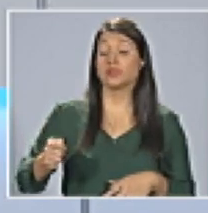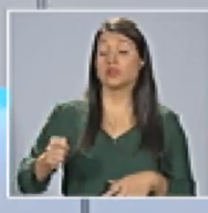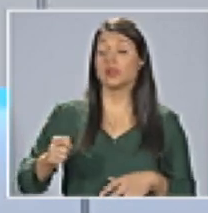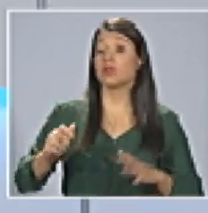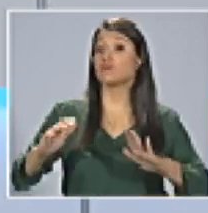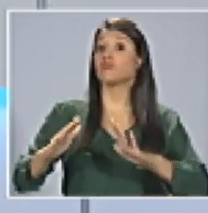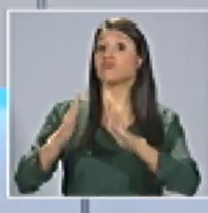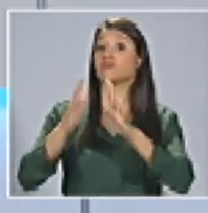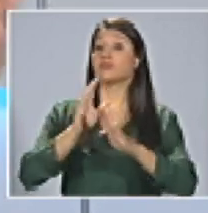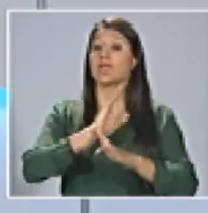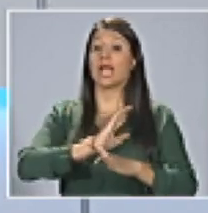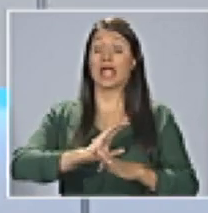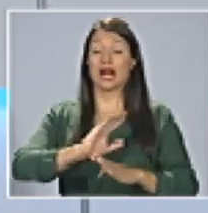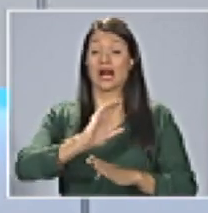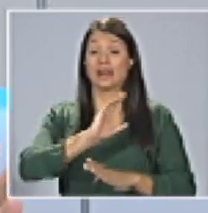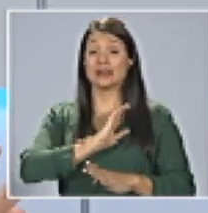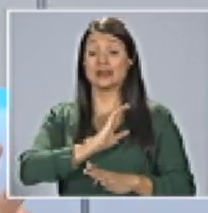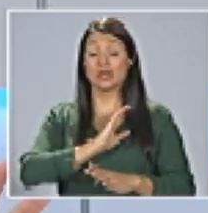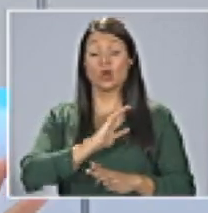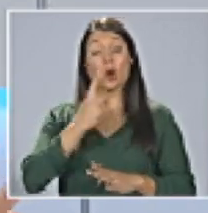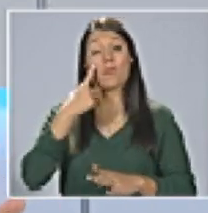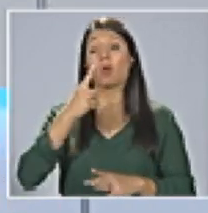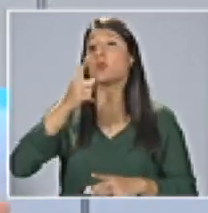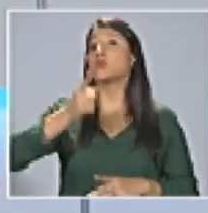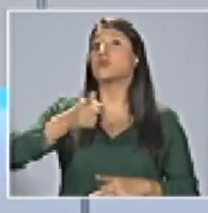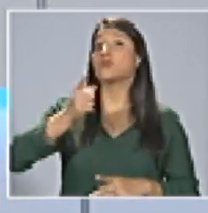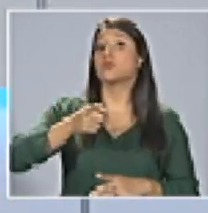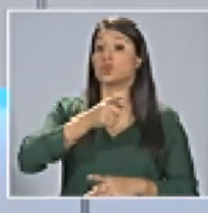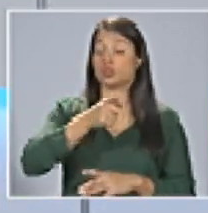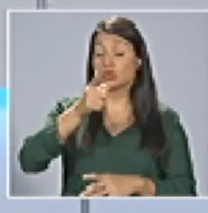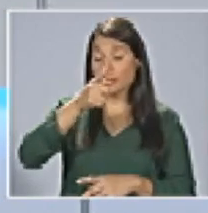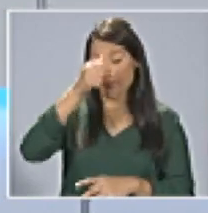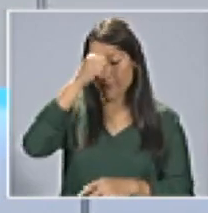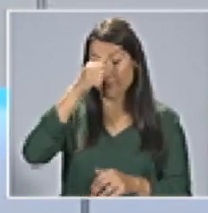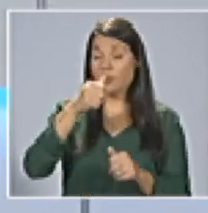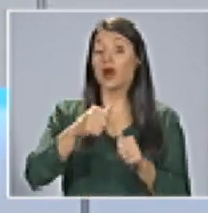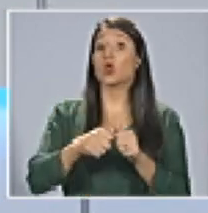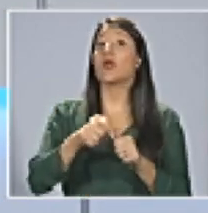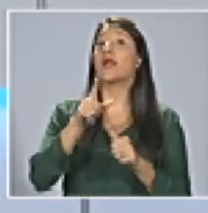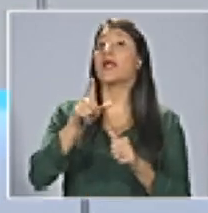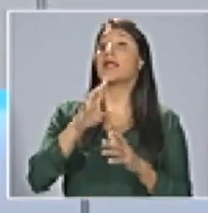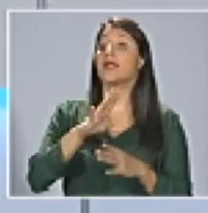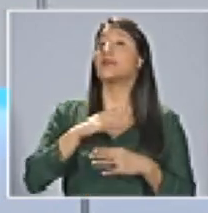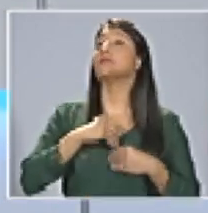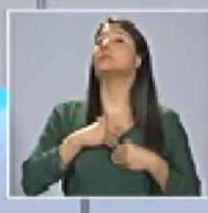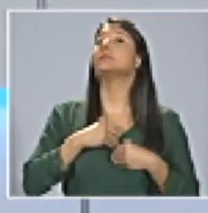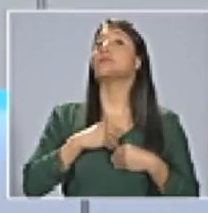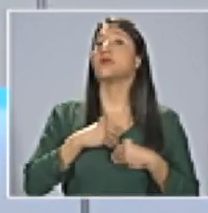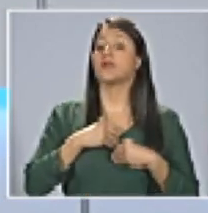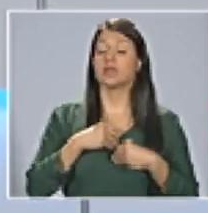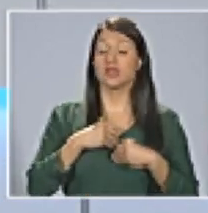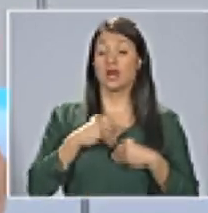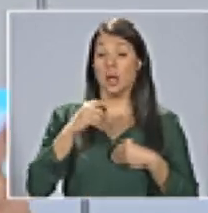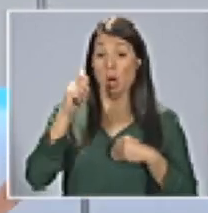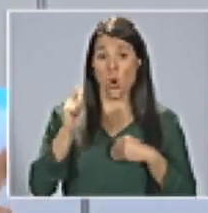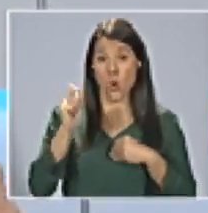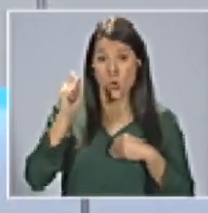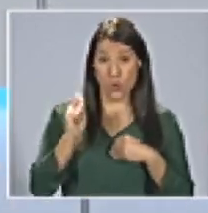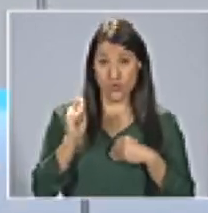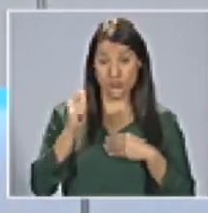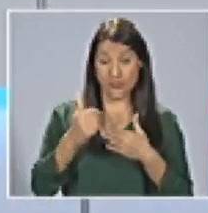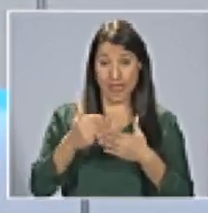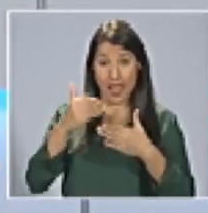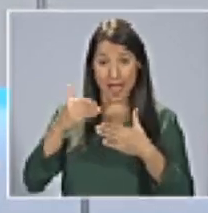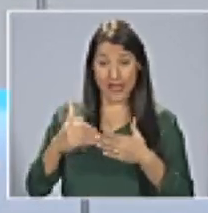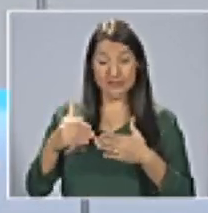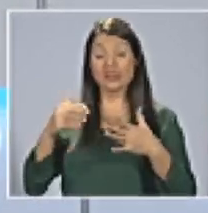frente a la sanción de amonestación, porque hay que recordar que él se acoge a la jubilación, no renuncia, sino que se acoge a la jubilación antes